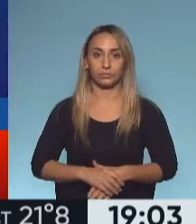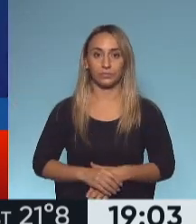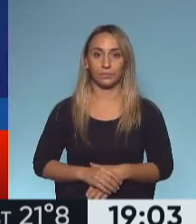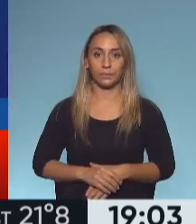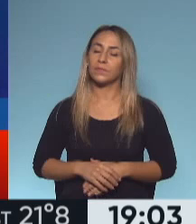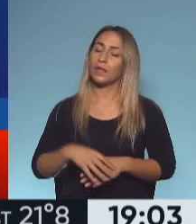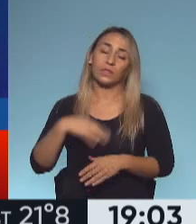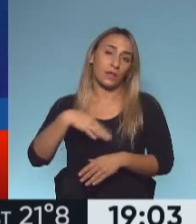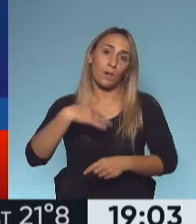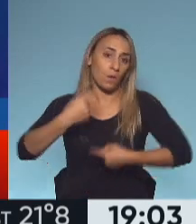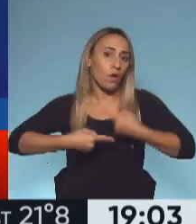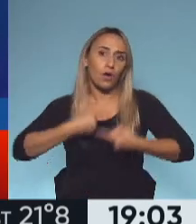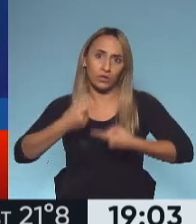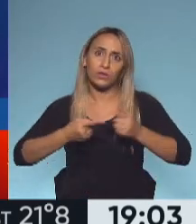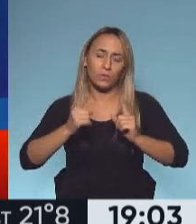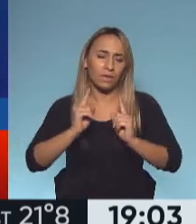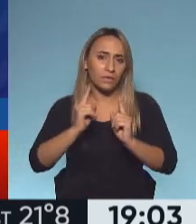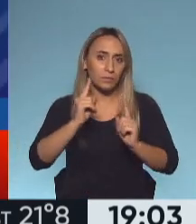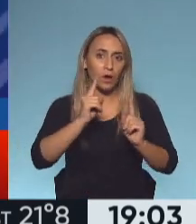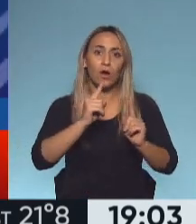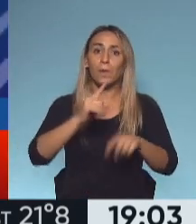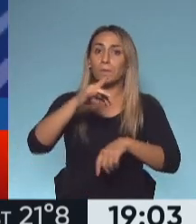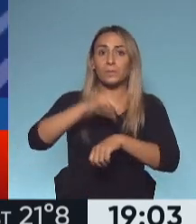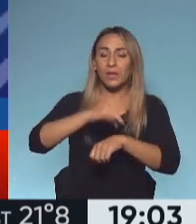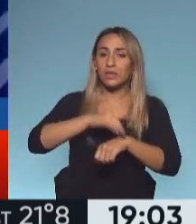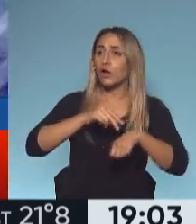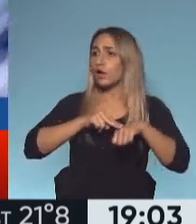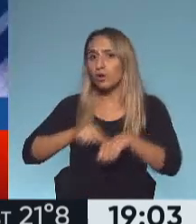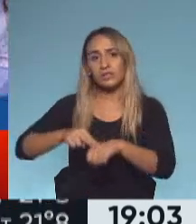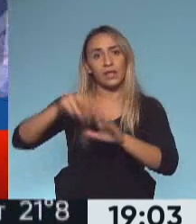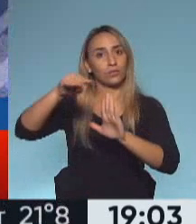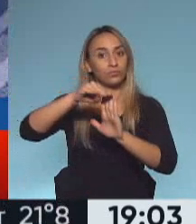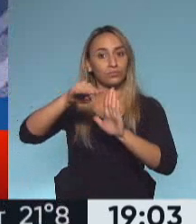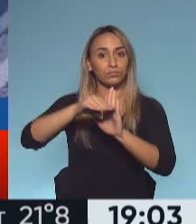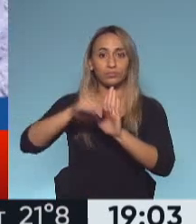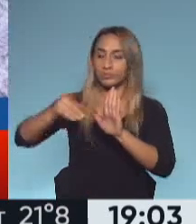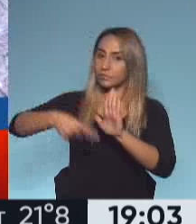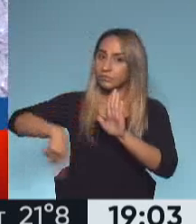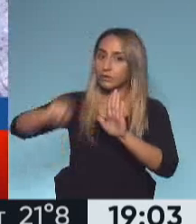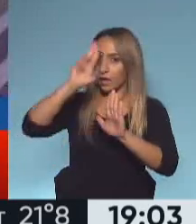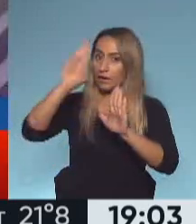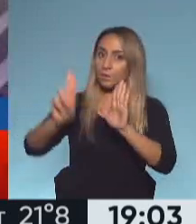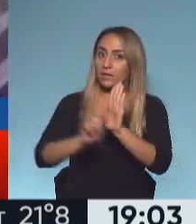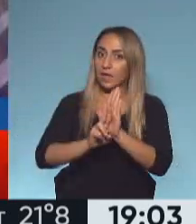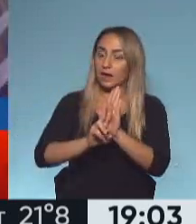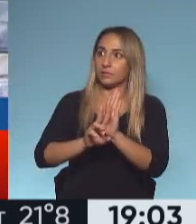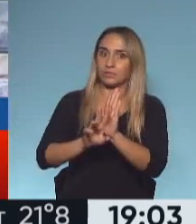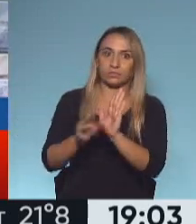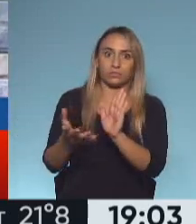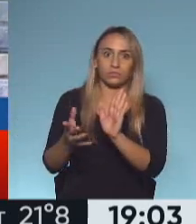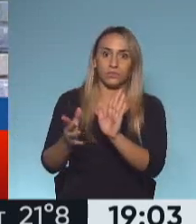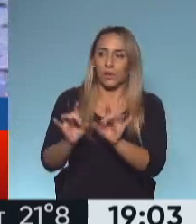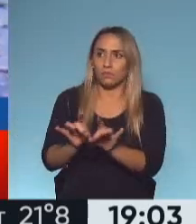Hay que seguir las indicaciones de los médicos y evitar esto que está pasando, que hay una